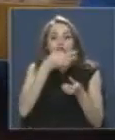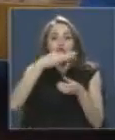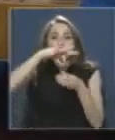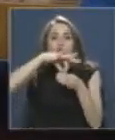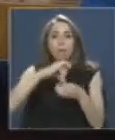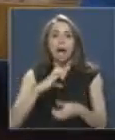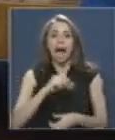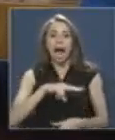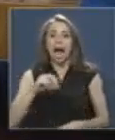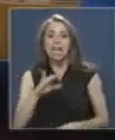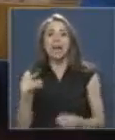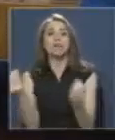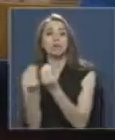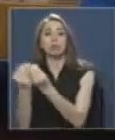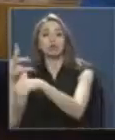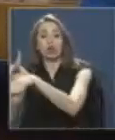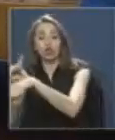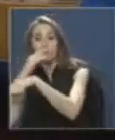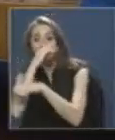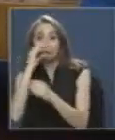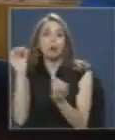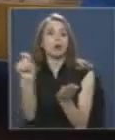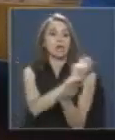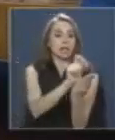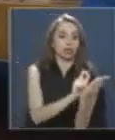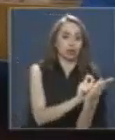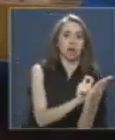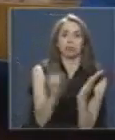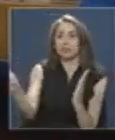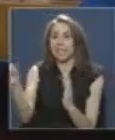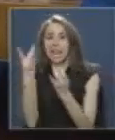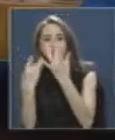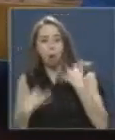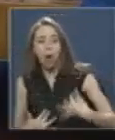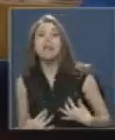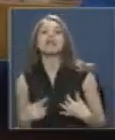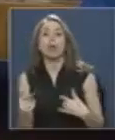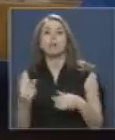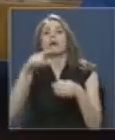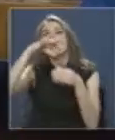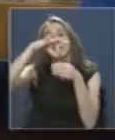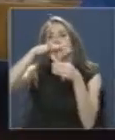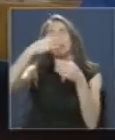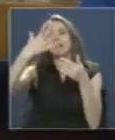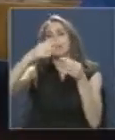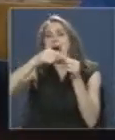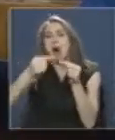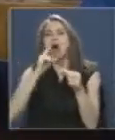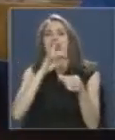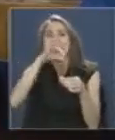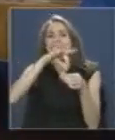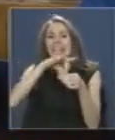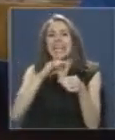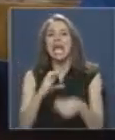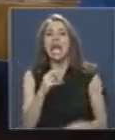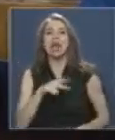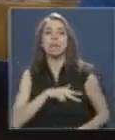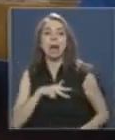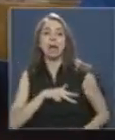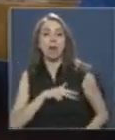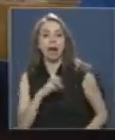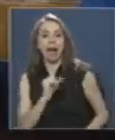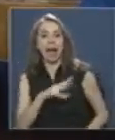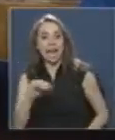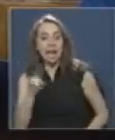médicos que prescriben productos derivados de la cannabis. Y lo que estamos discutiendo aquí nosotros es si acaso tiene